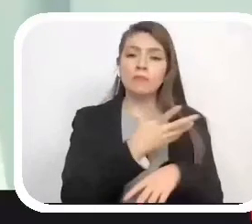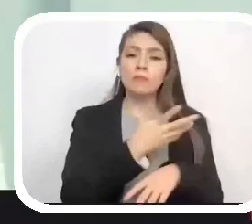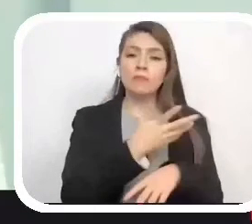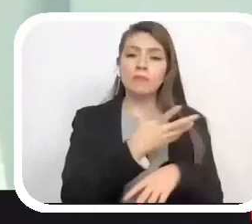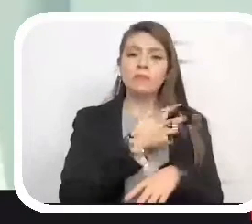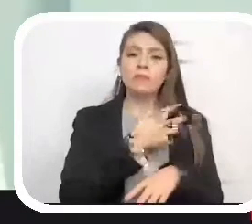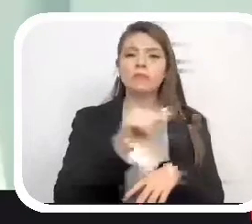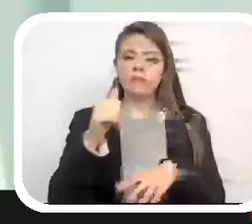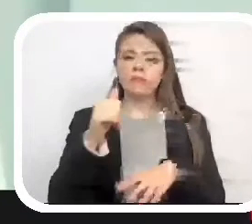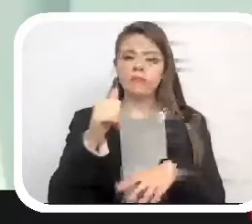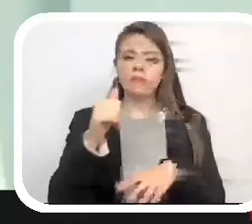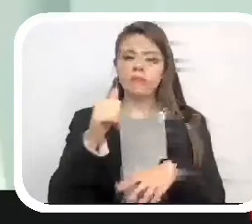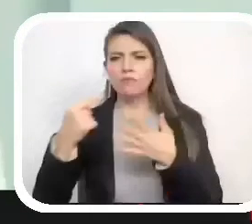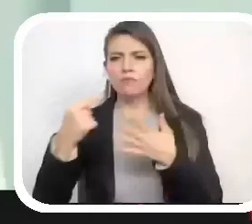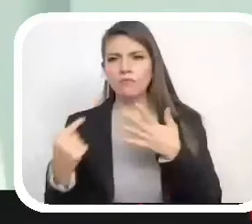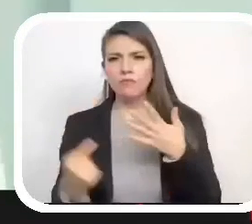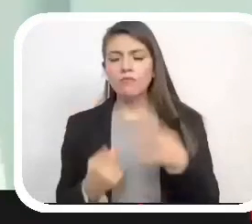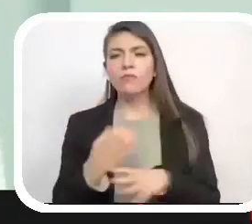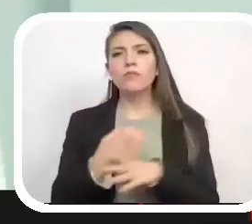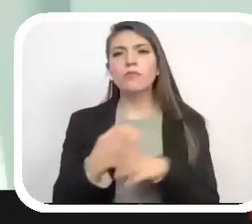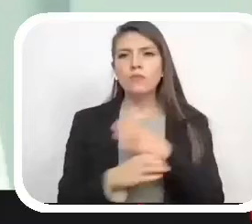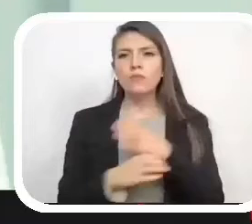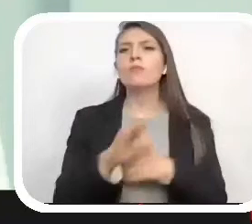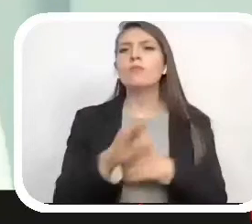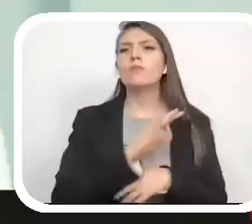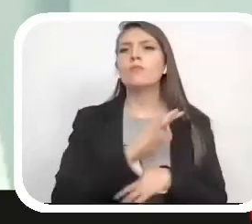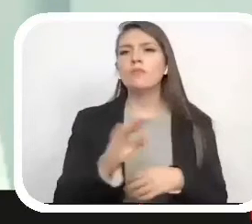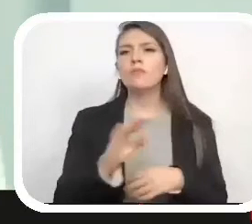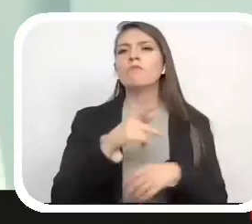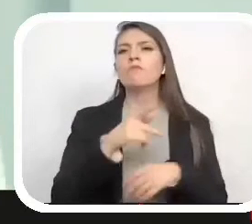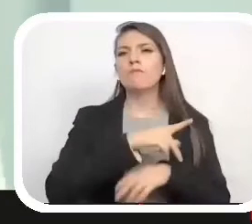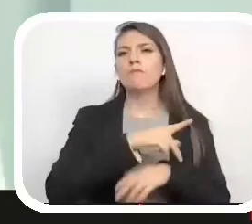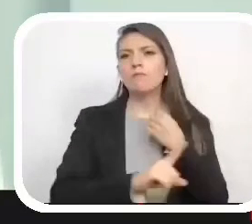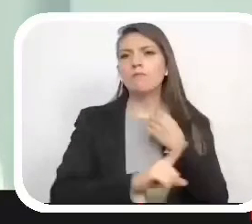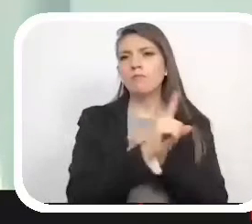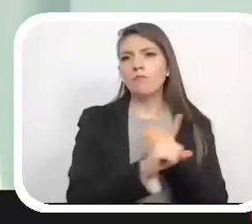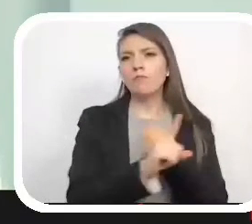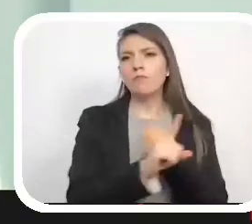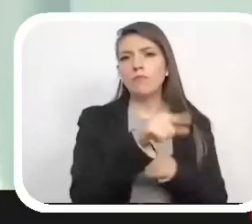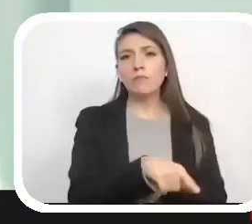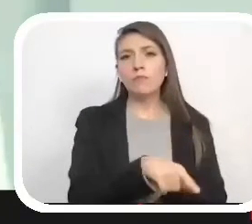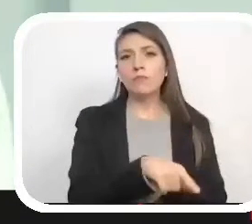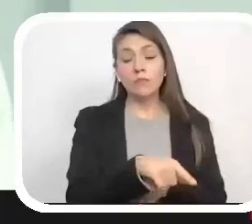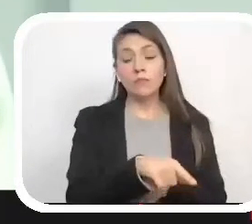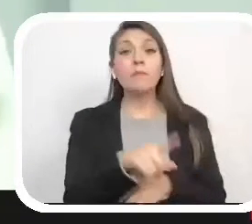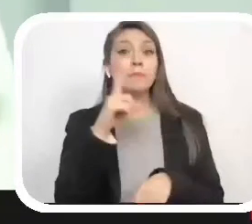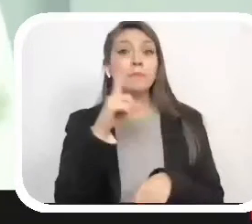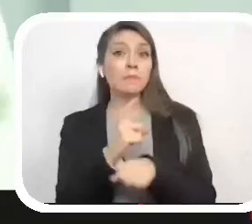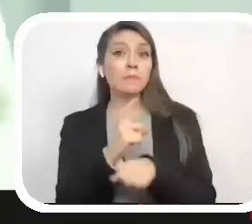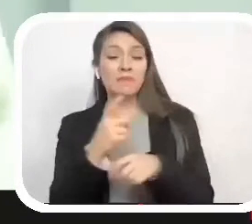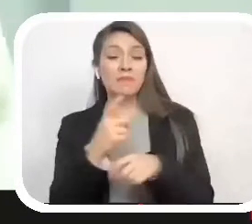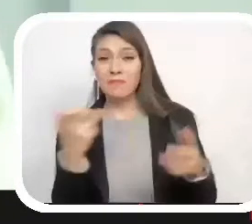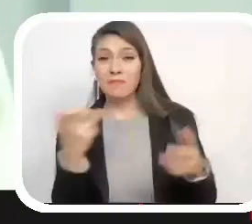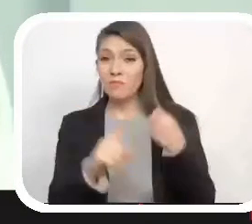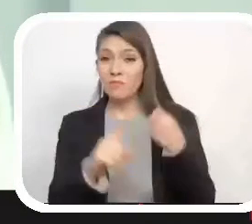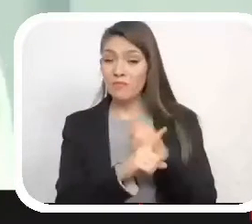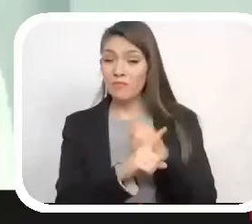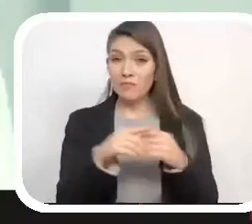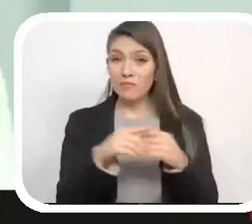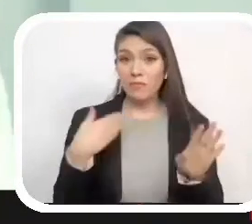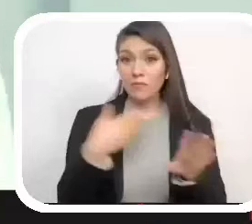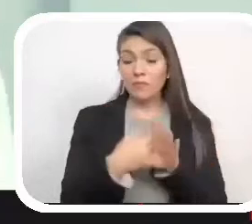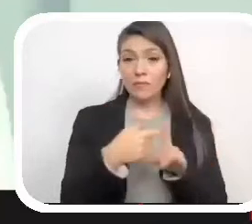factores que ponen en riesgo su continuidad. Uno de ellos es el humano. En ese sentido,